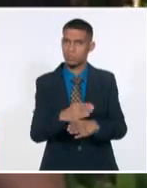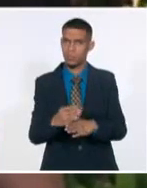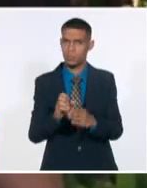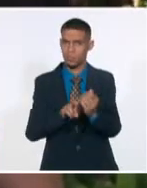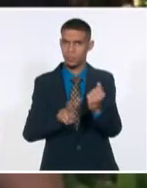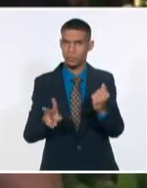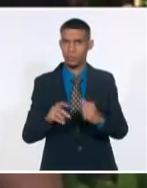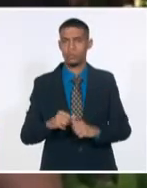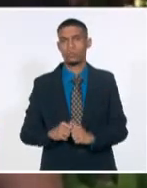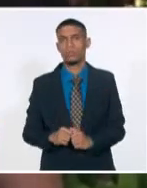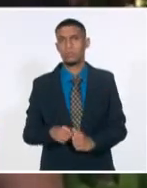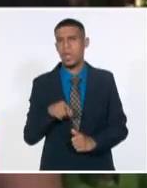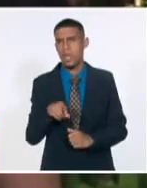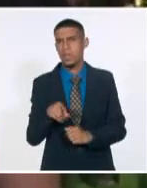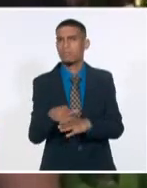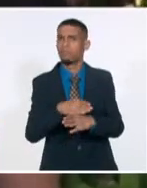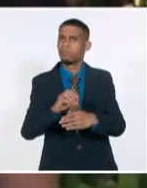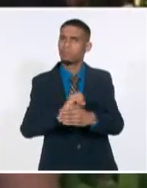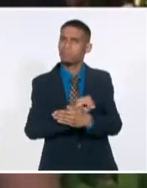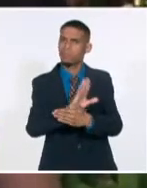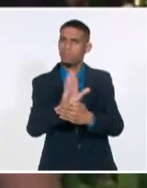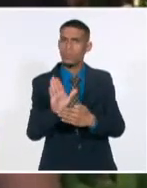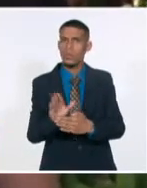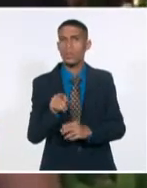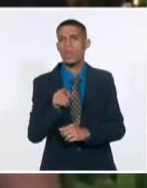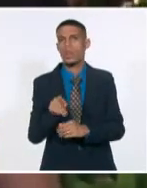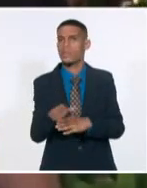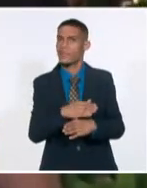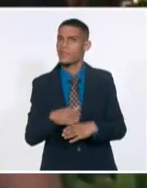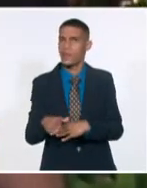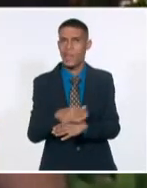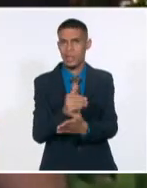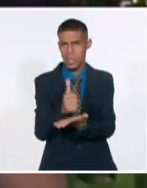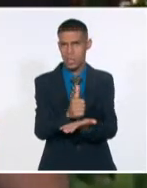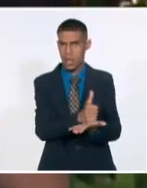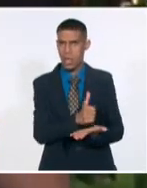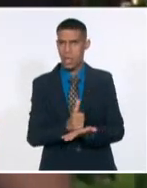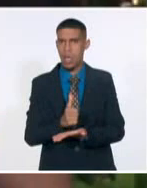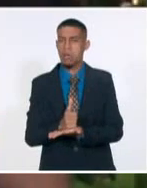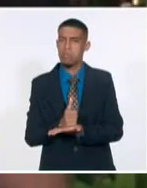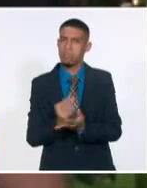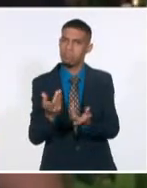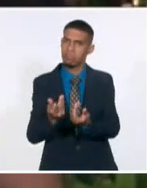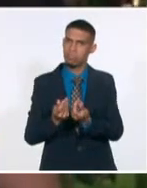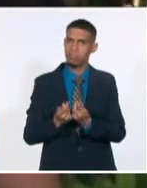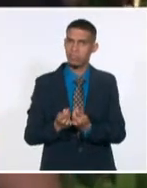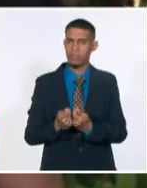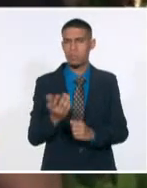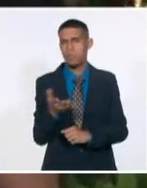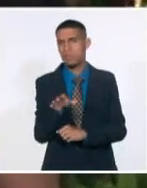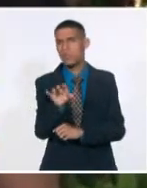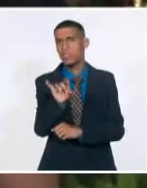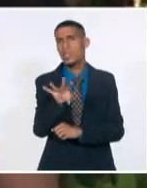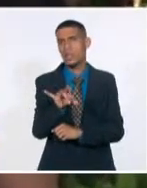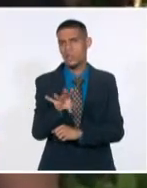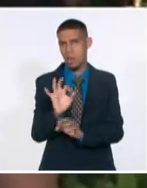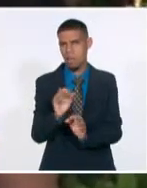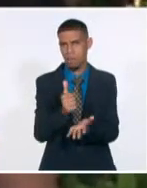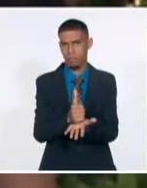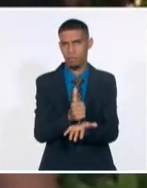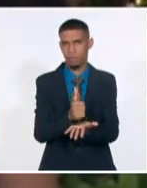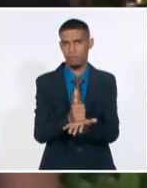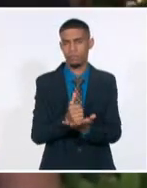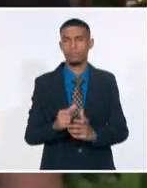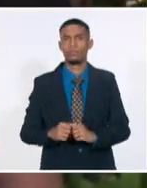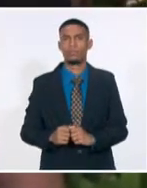Tuvimos obras que llegaron de varias emisoras del país. Cerca de 15 emisoras del país